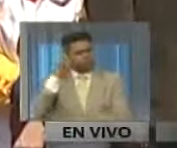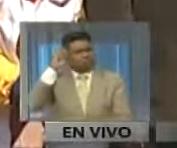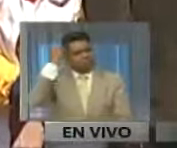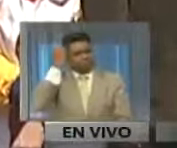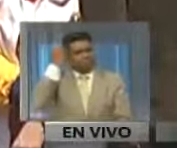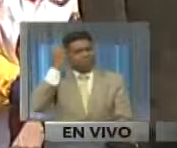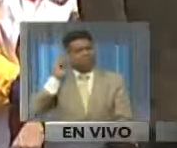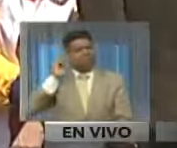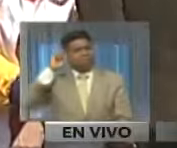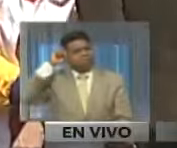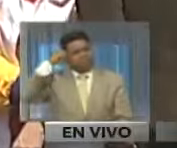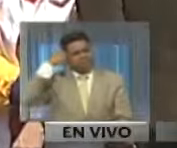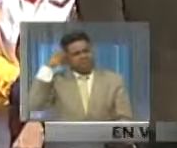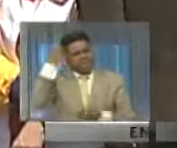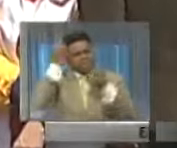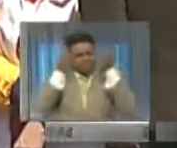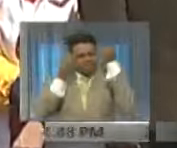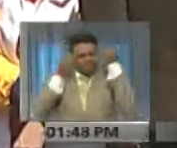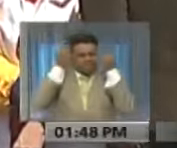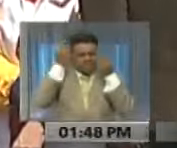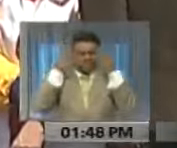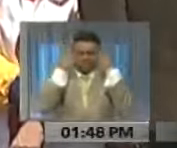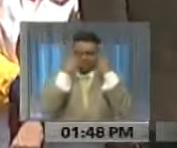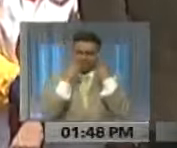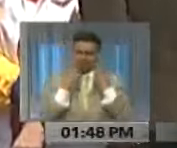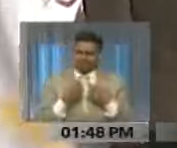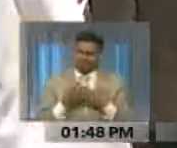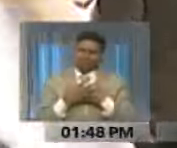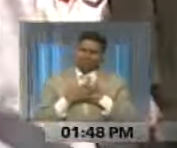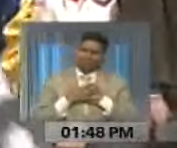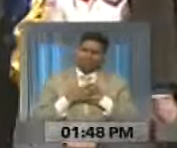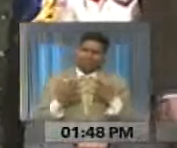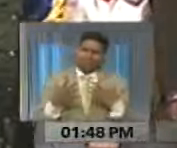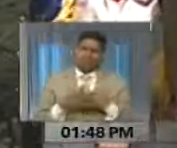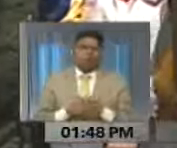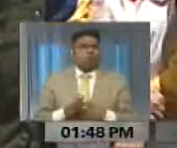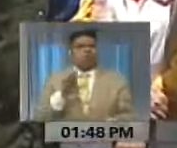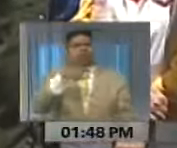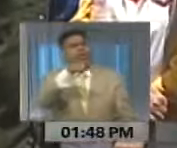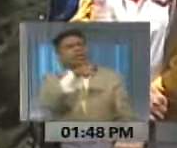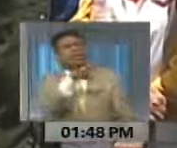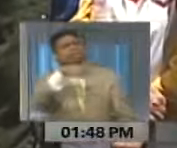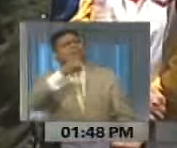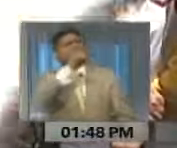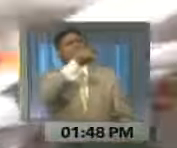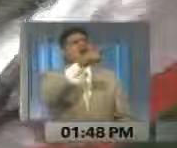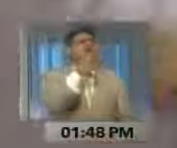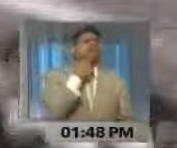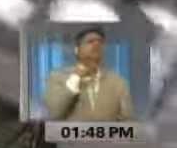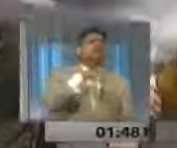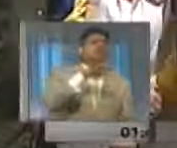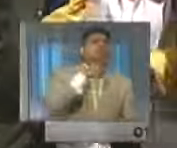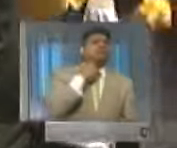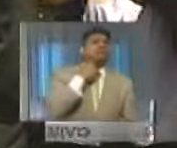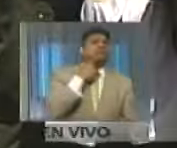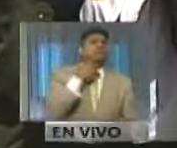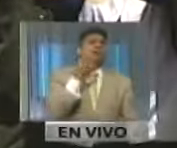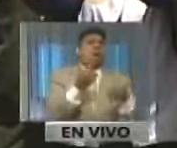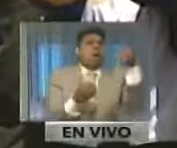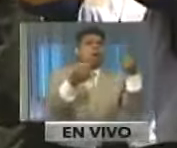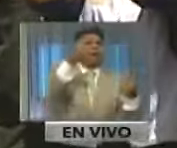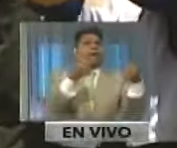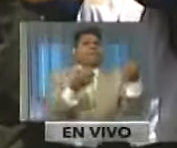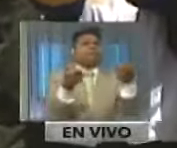bien. ¿Ustedes están encaramados en que hay un camión? Miren todas las manos, un aplauso a